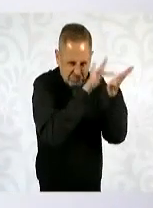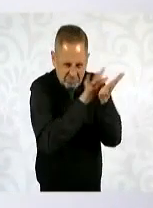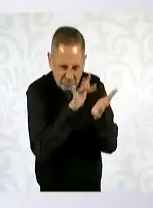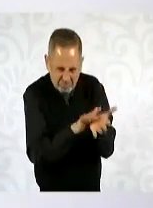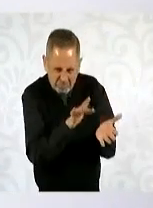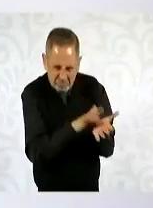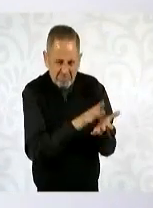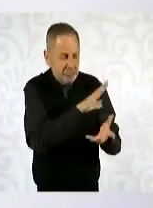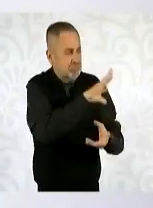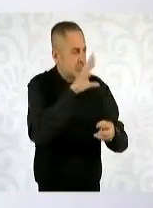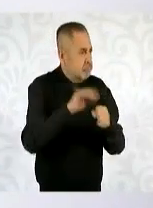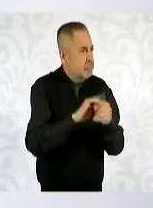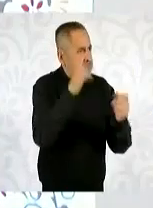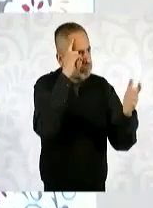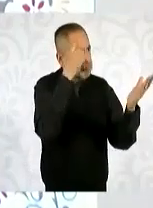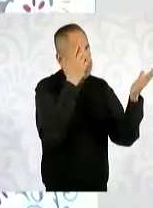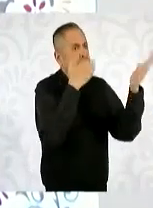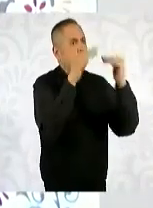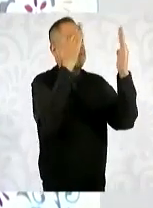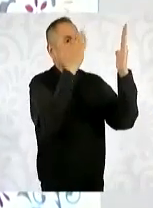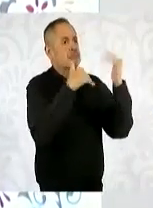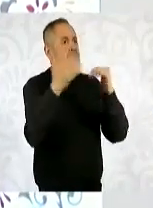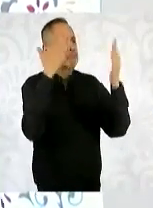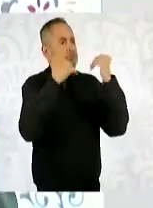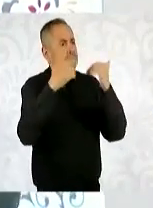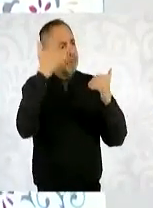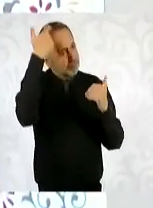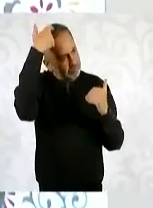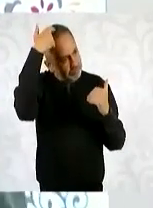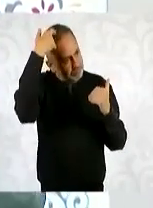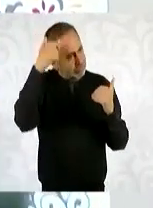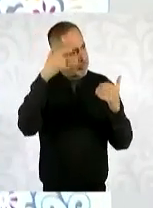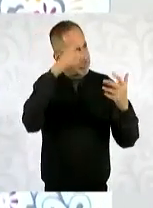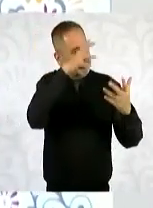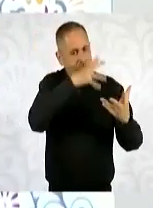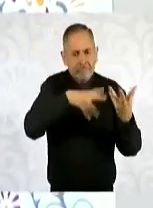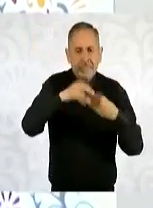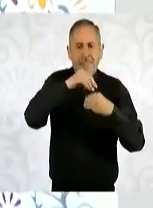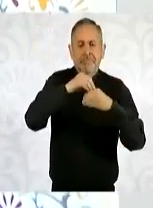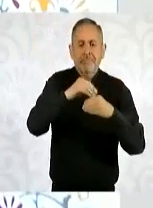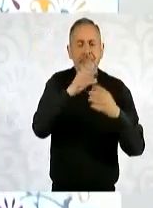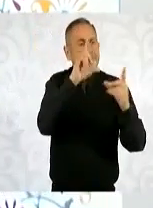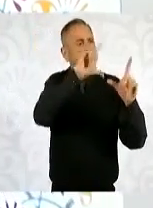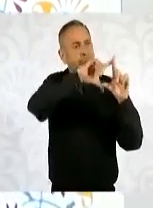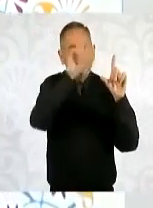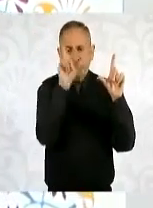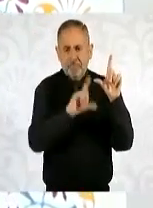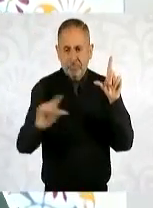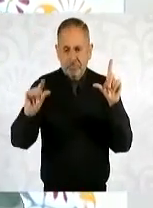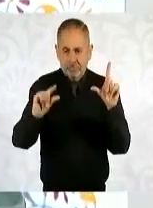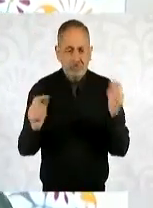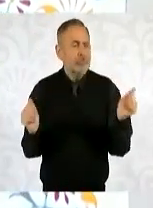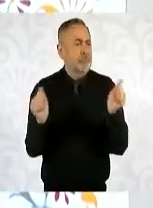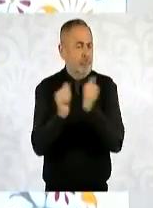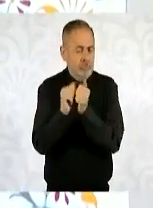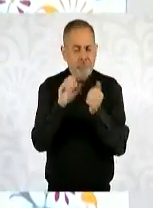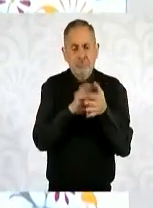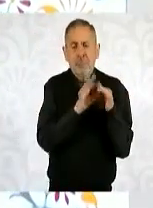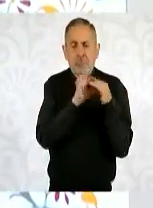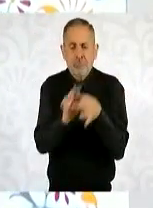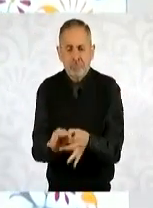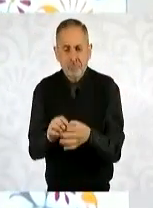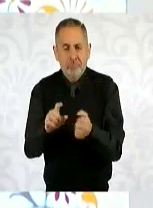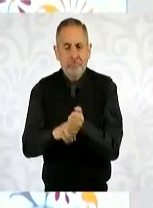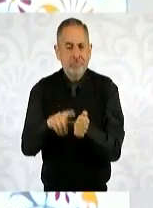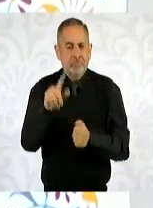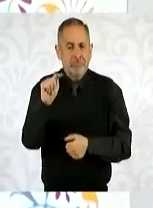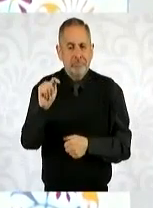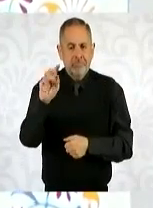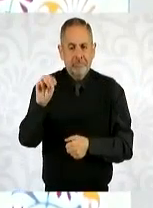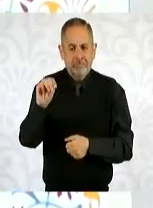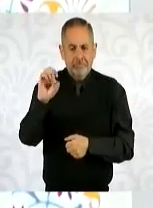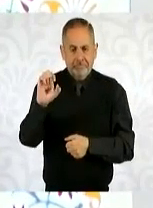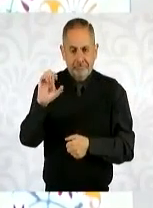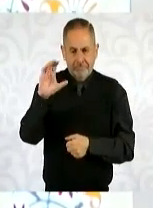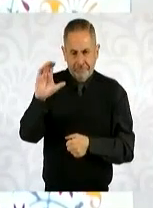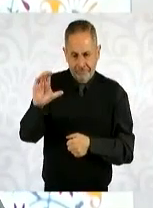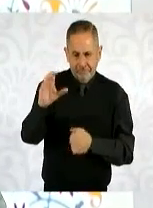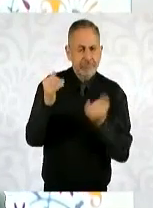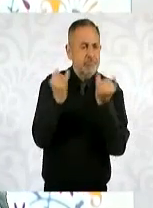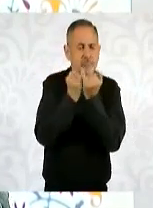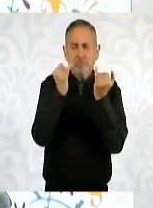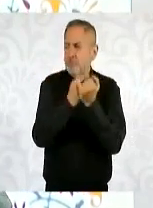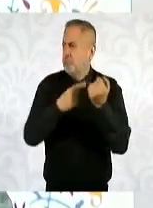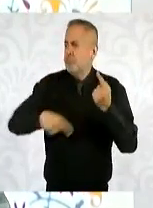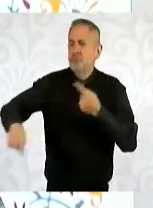permitan potenciar la producción nacional, tanto en términos del tratado como para el propio consumo en nuestro país,